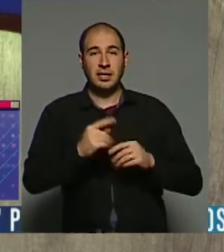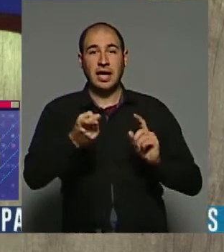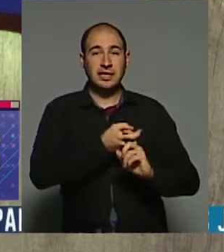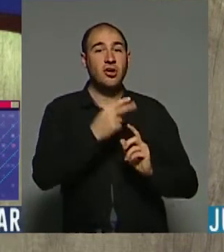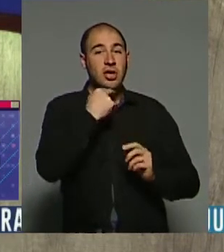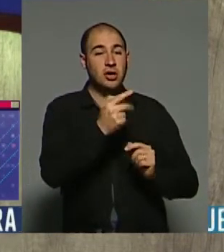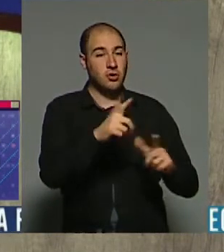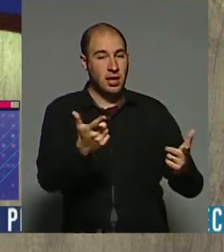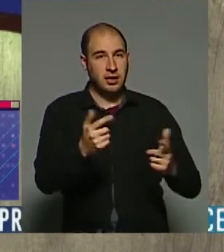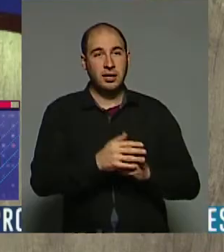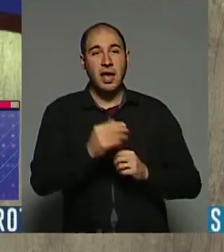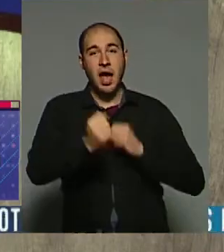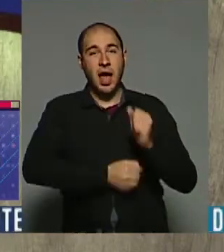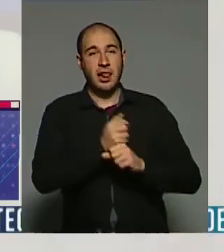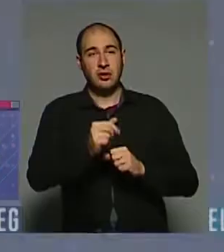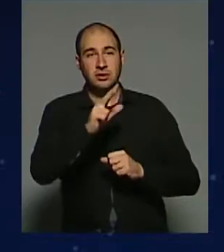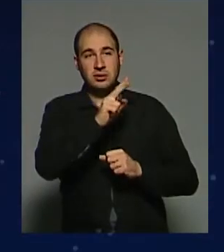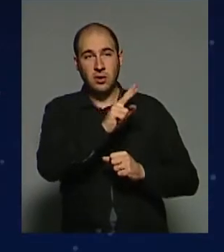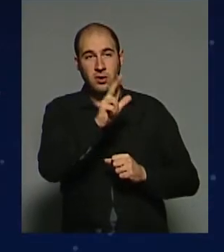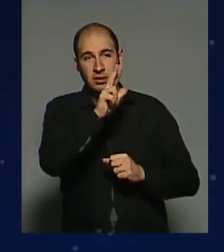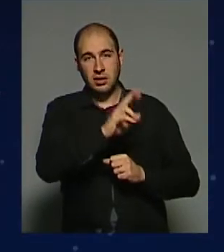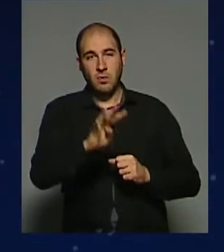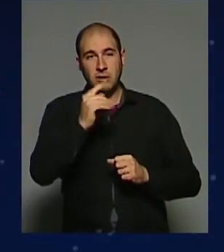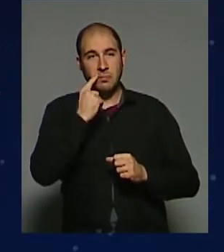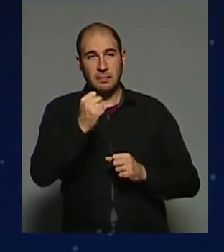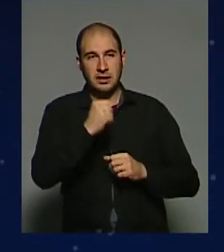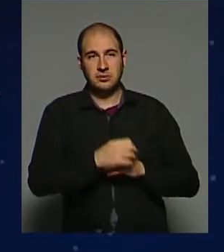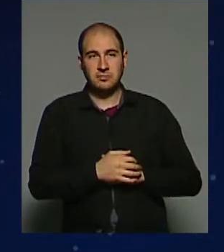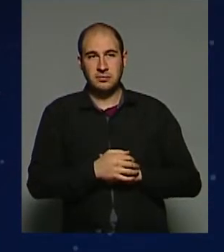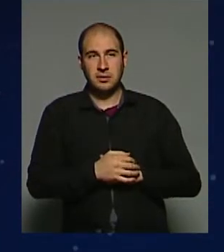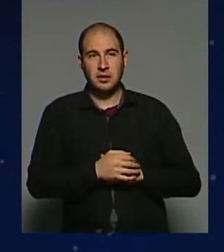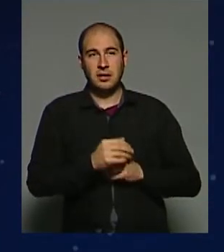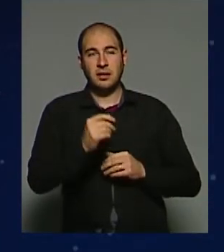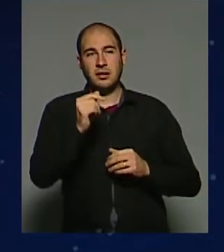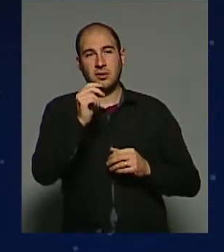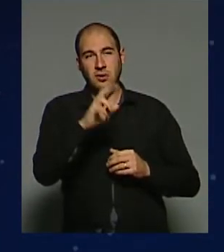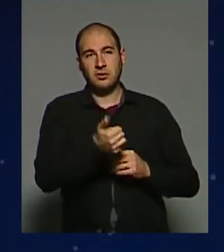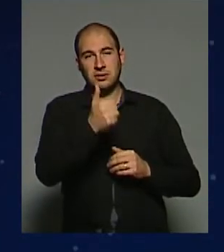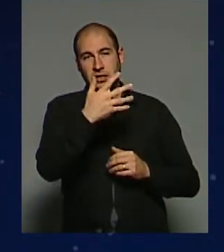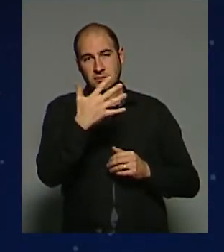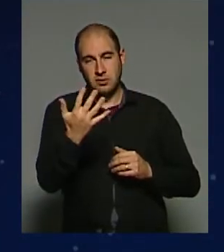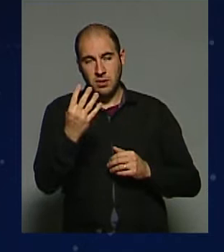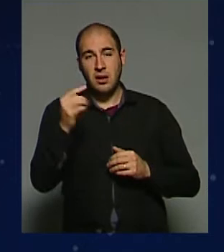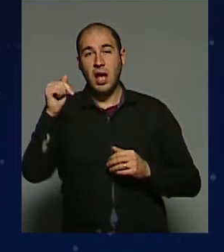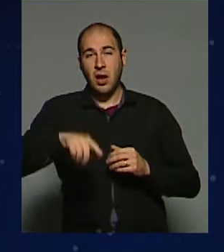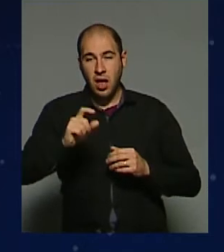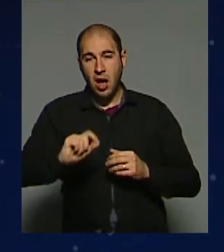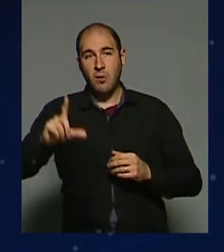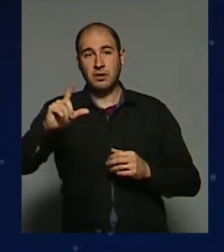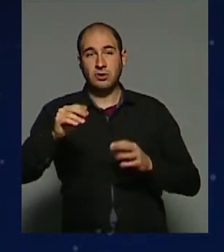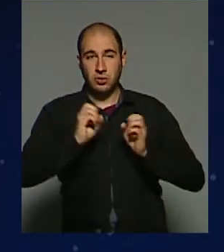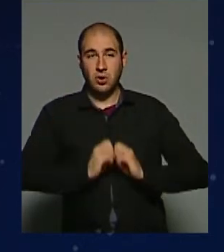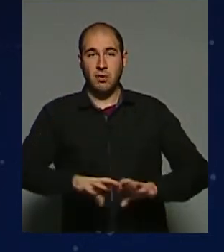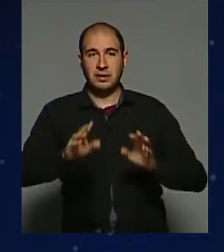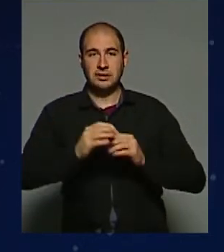sin hijos, hasta el día de hoy era 34.000 pesos con 654 pesos justamente y el actualizado que ya